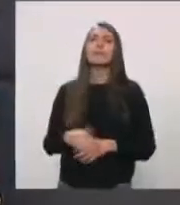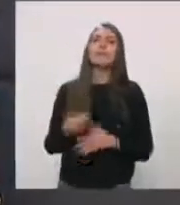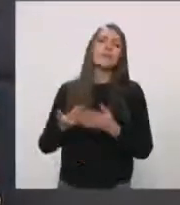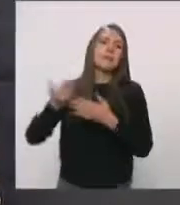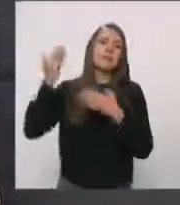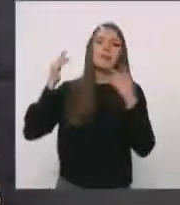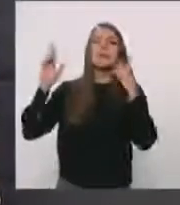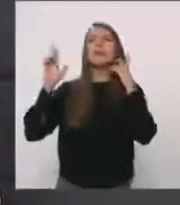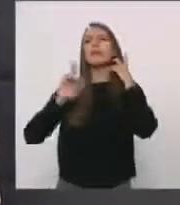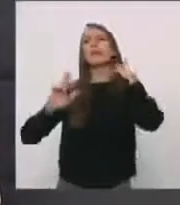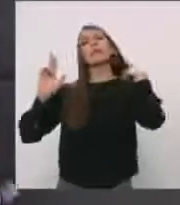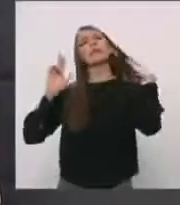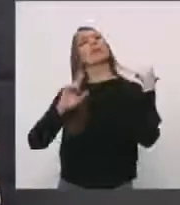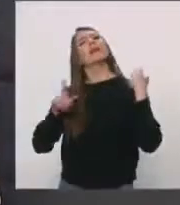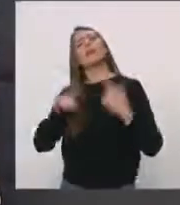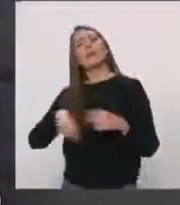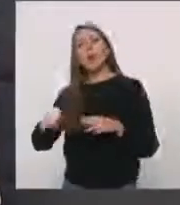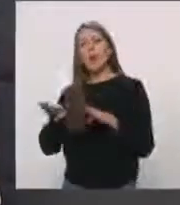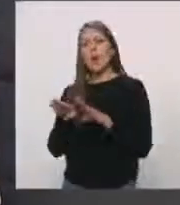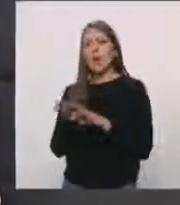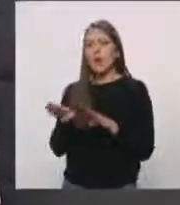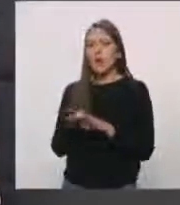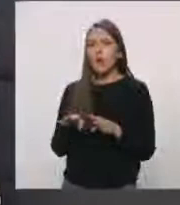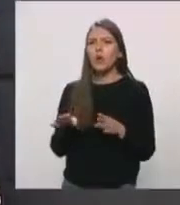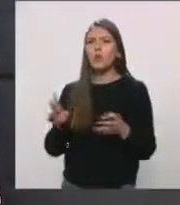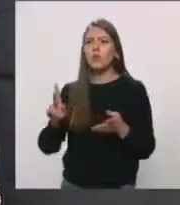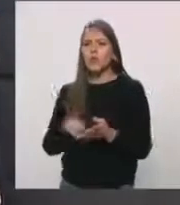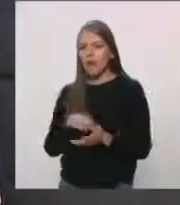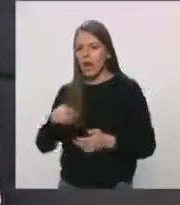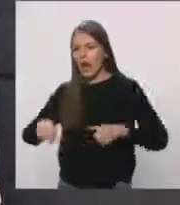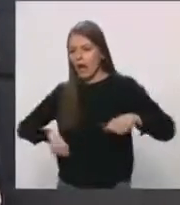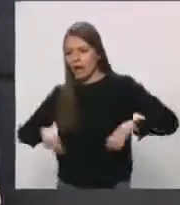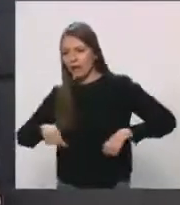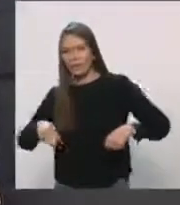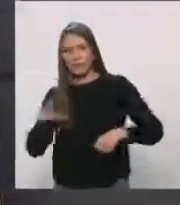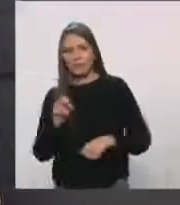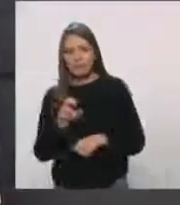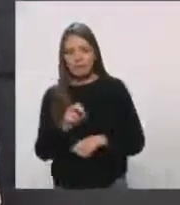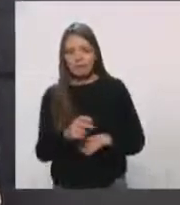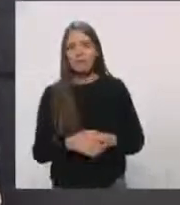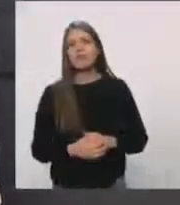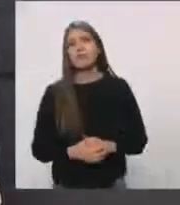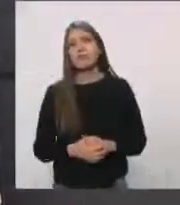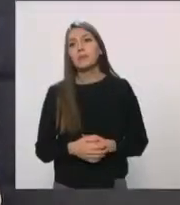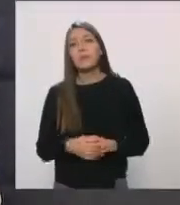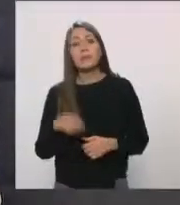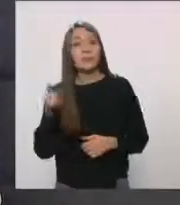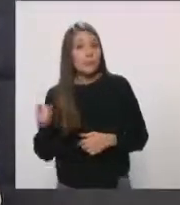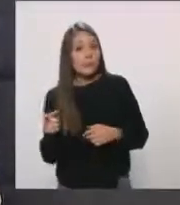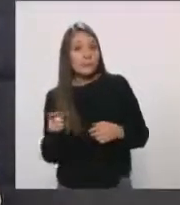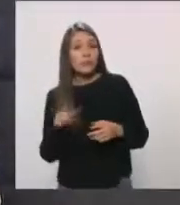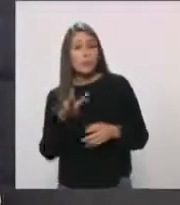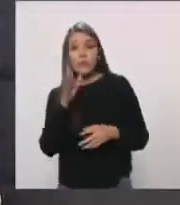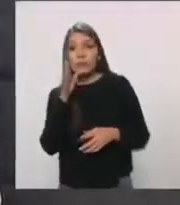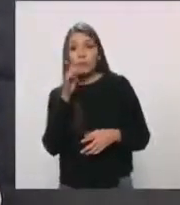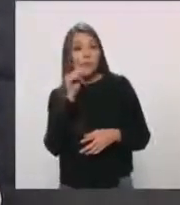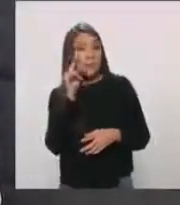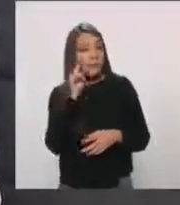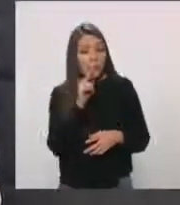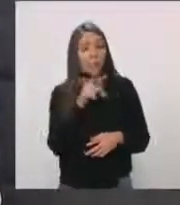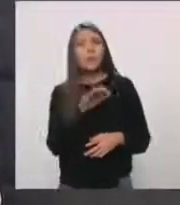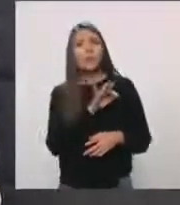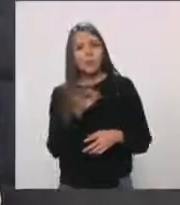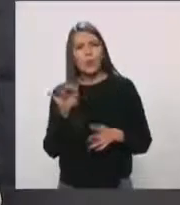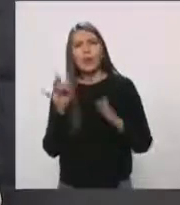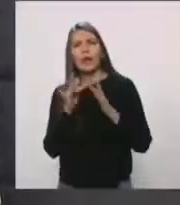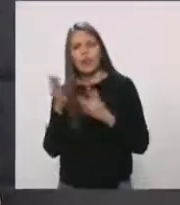martes sobre cómo hacemos para reintegrarnos a nuestras actividades cotidianas. Si ustedes se perdieron esta entrevista, por favor búsquenla en